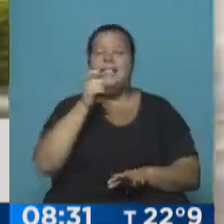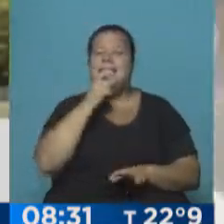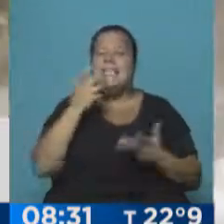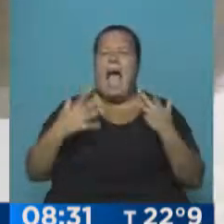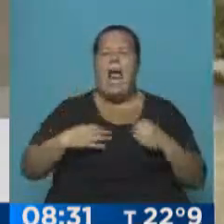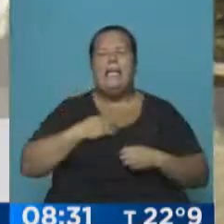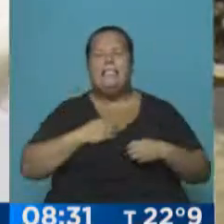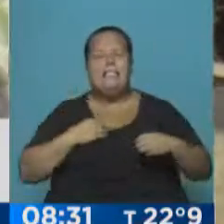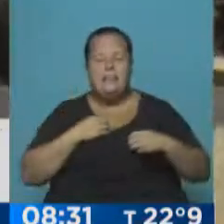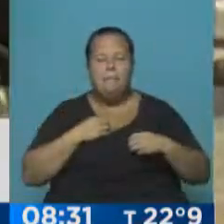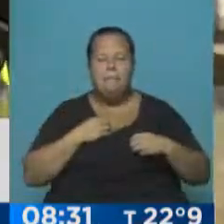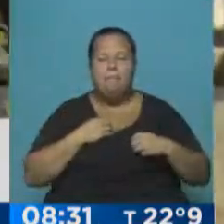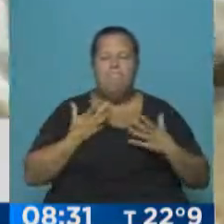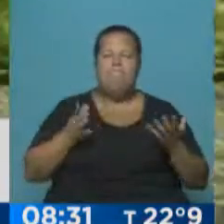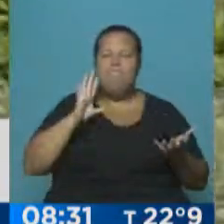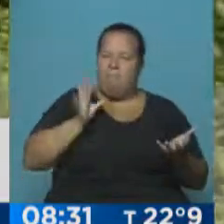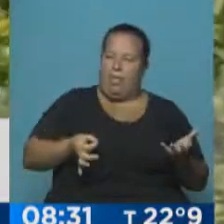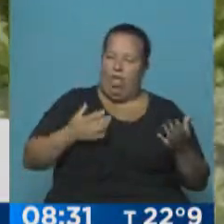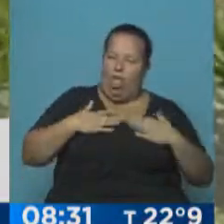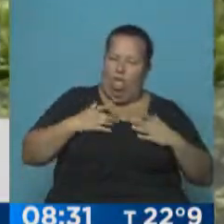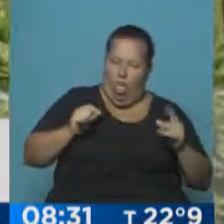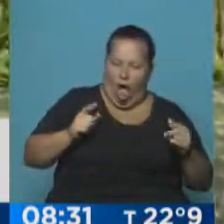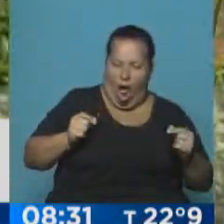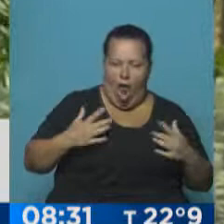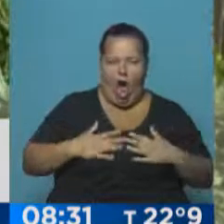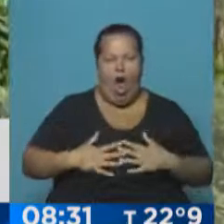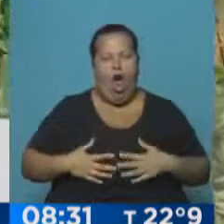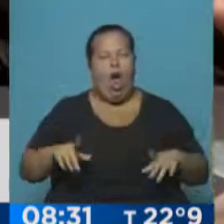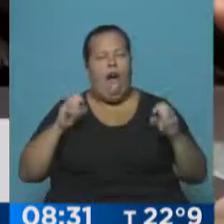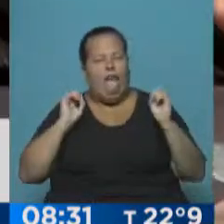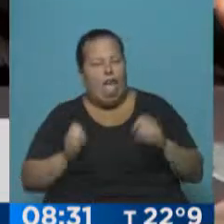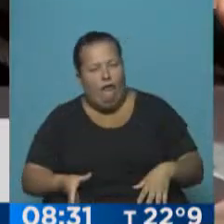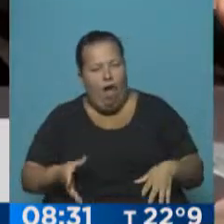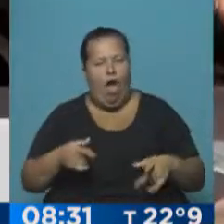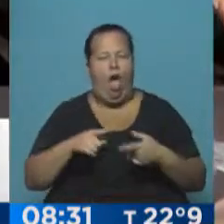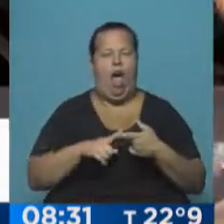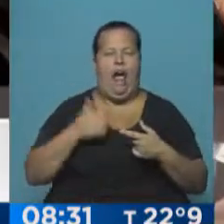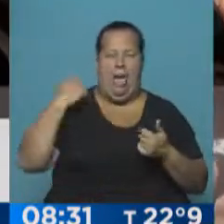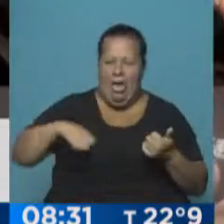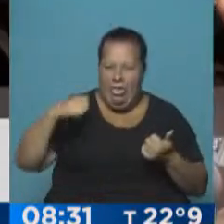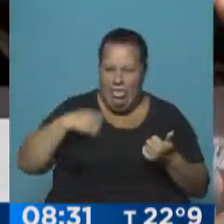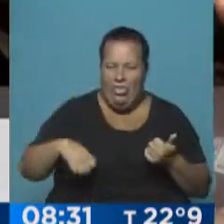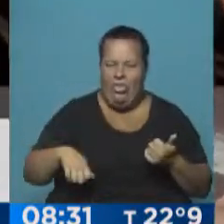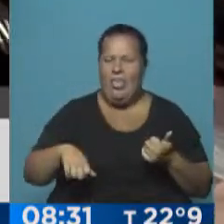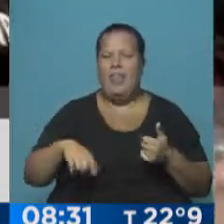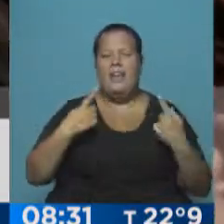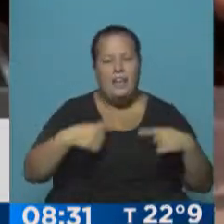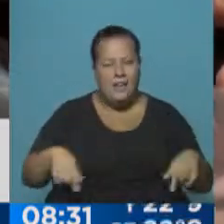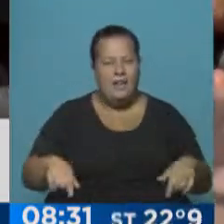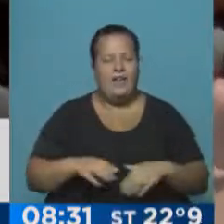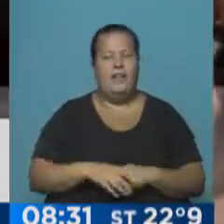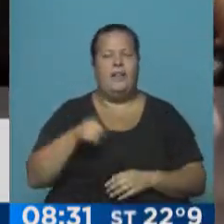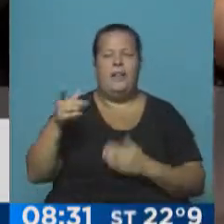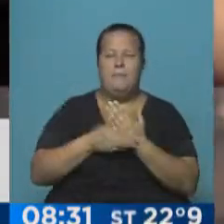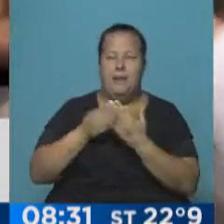mínimo síntoma de dolores, de sensación de debilidad, de diarrea, ¿no, Ana? Ella, Ana, nuestra ministra